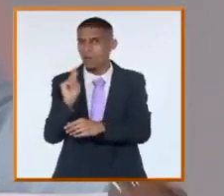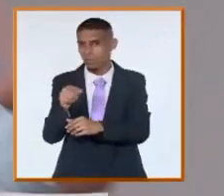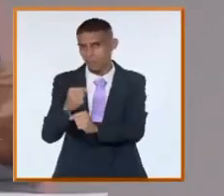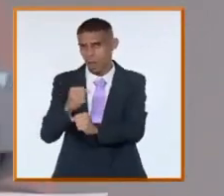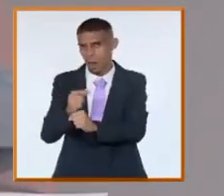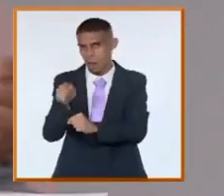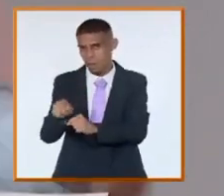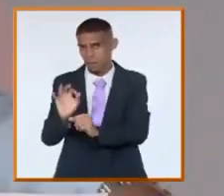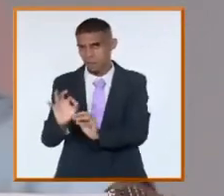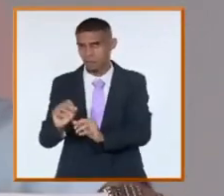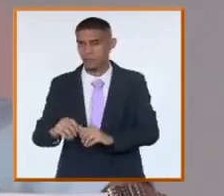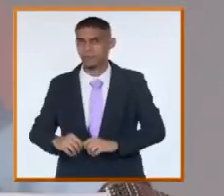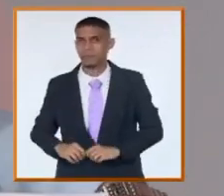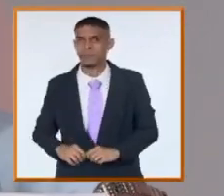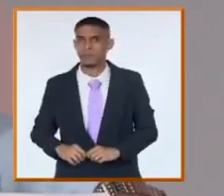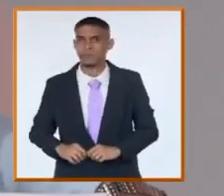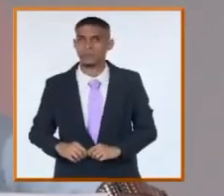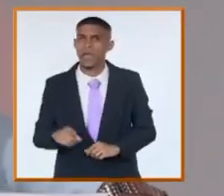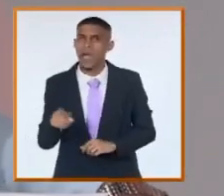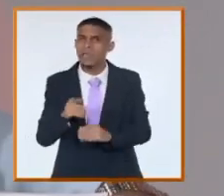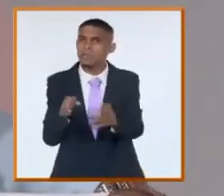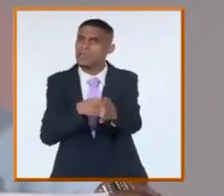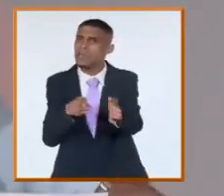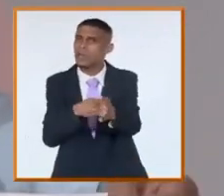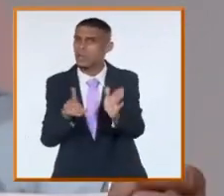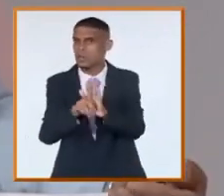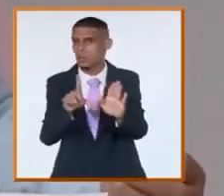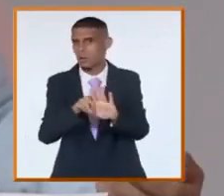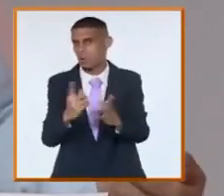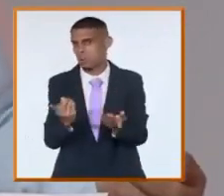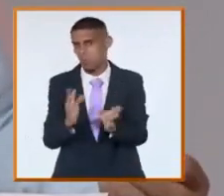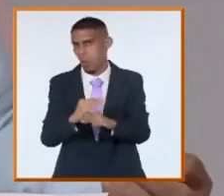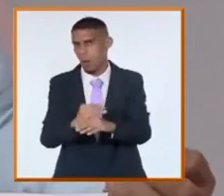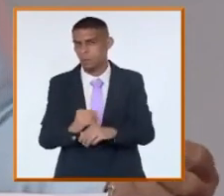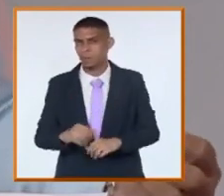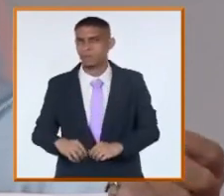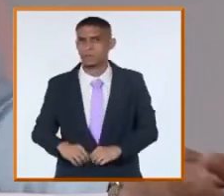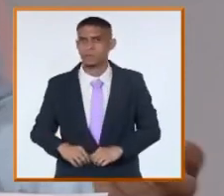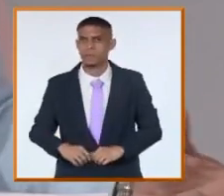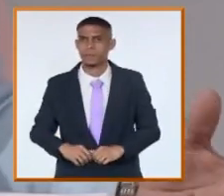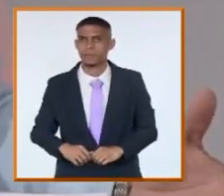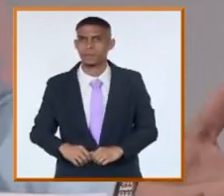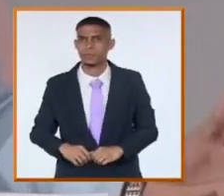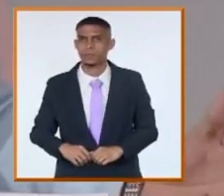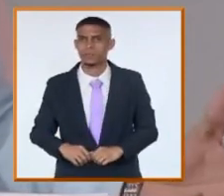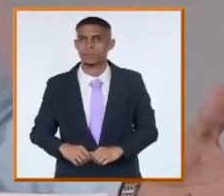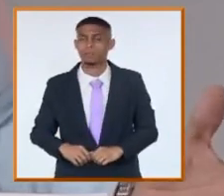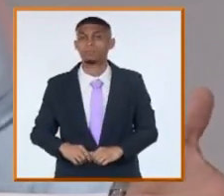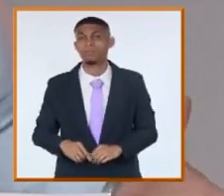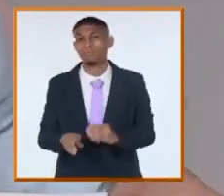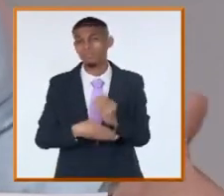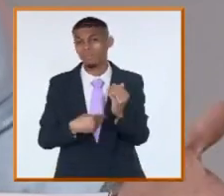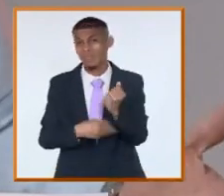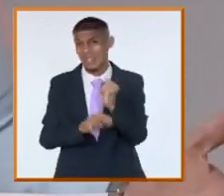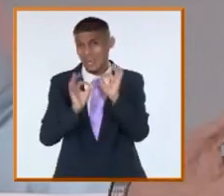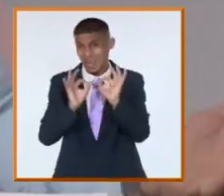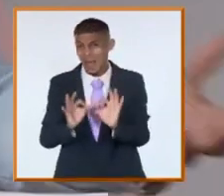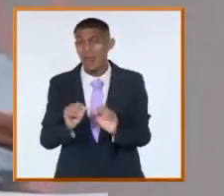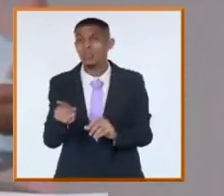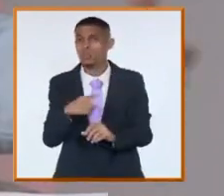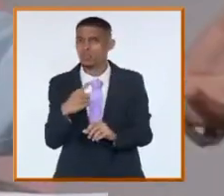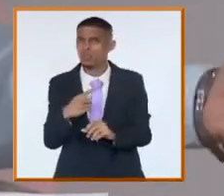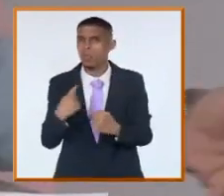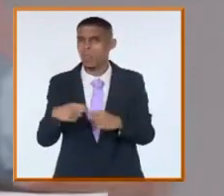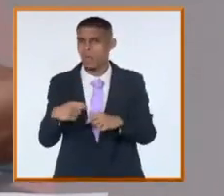aplicados y ahí Entonces no hay desviaciones que realmente son de las cosas que más tenemos que trabajar en